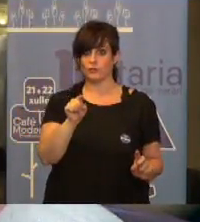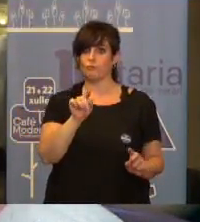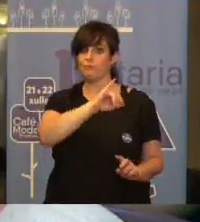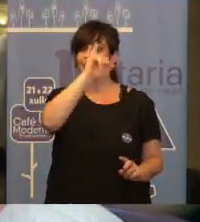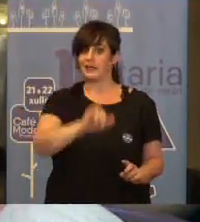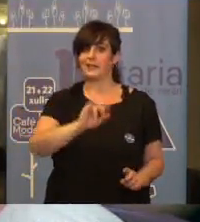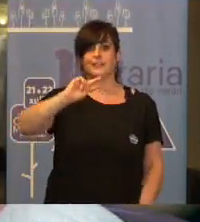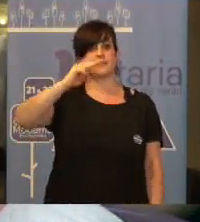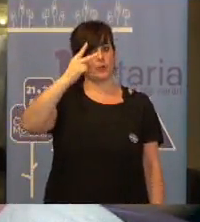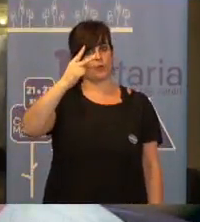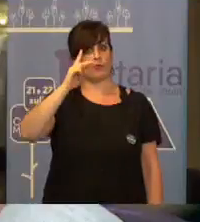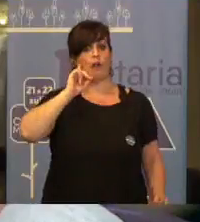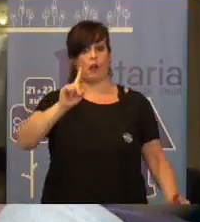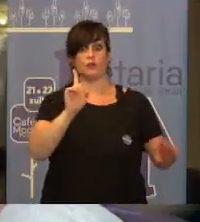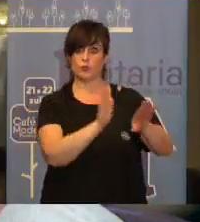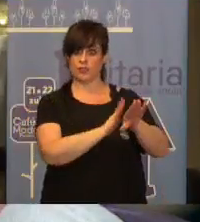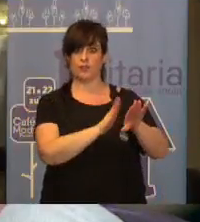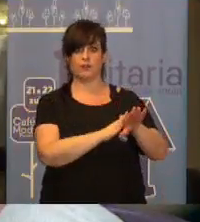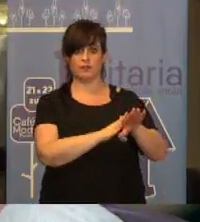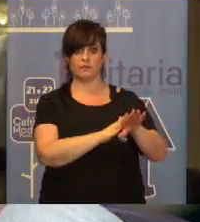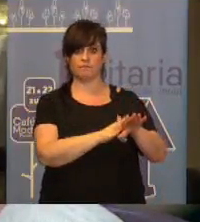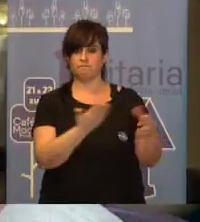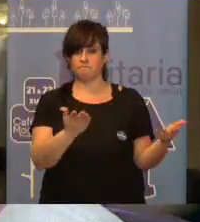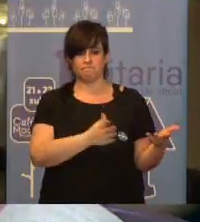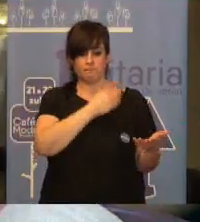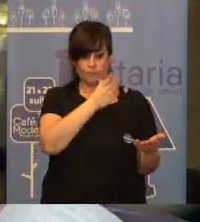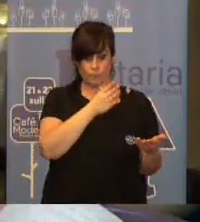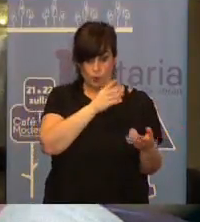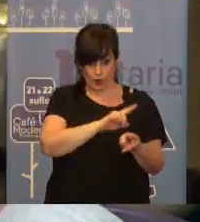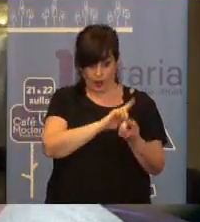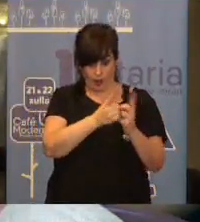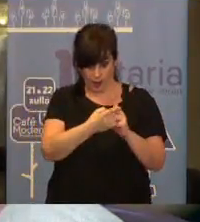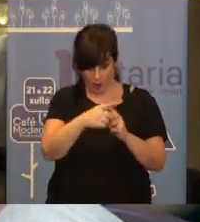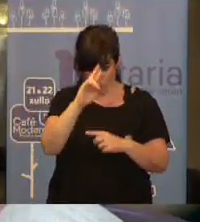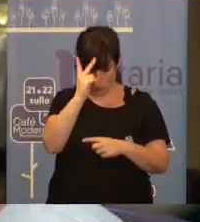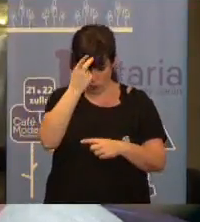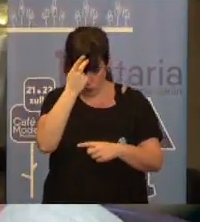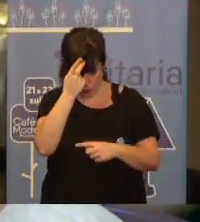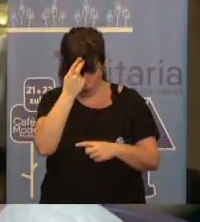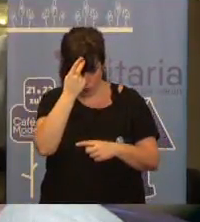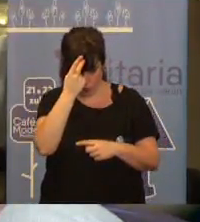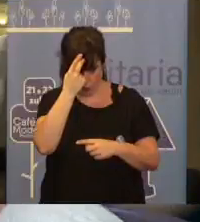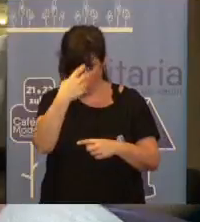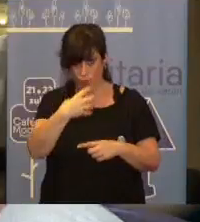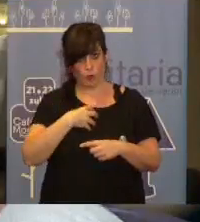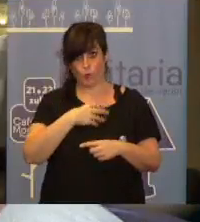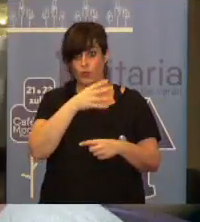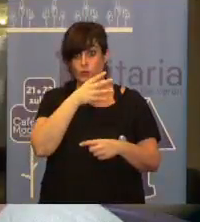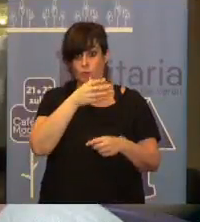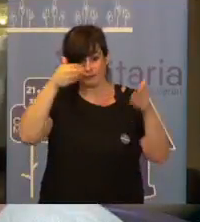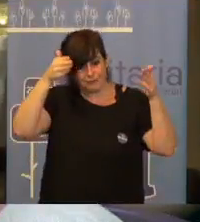da esquerda, non? Que non é posible un cambio alternativo desde o pensamento de unha única clase, é dicir, por lo tanto, tamén